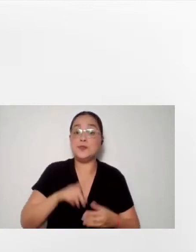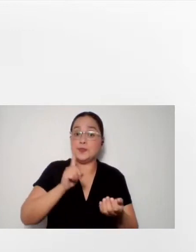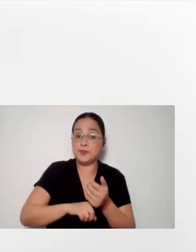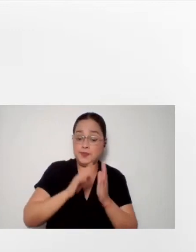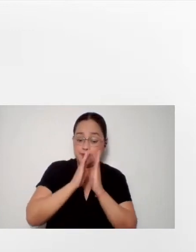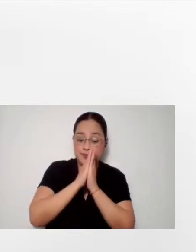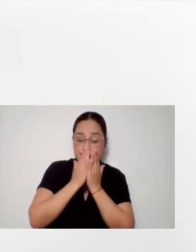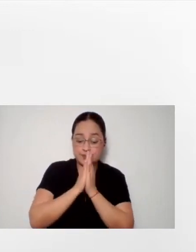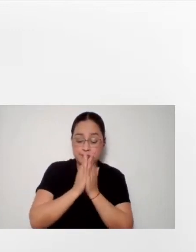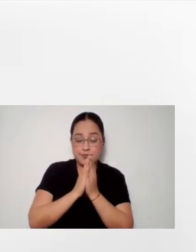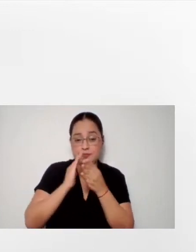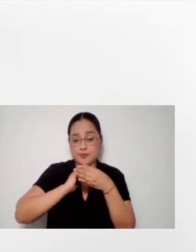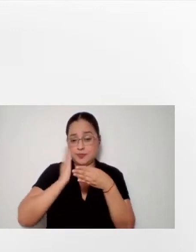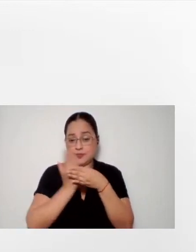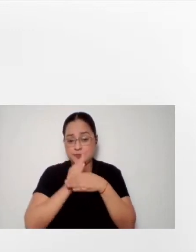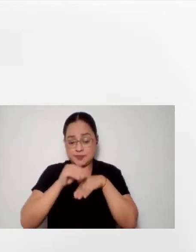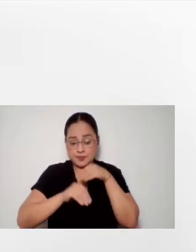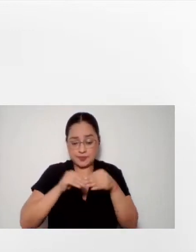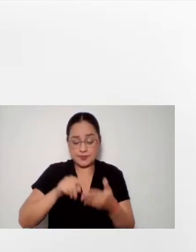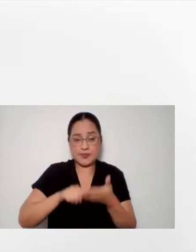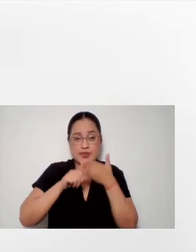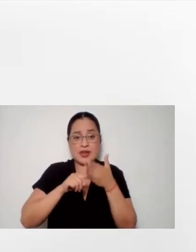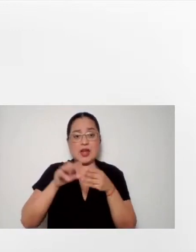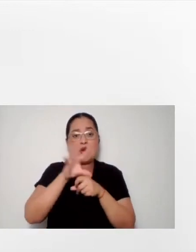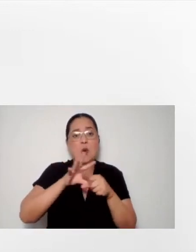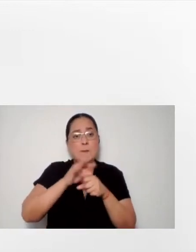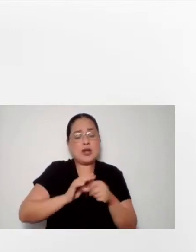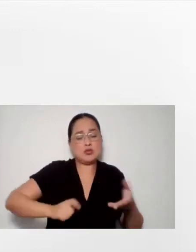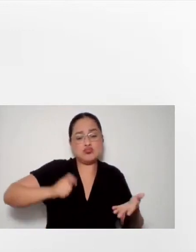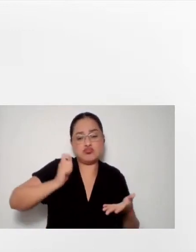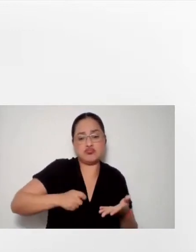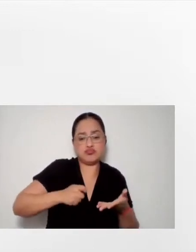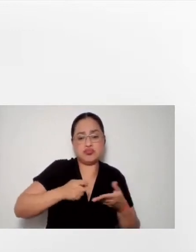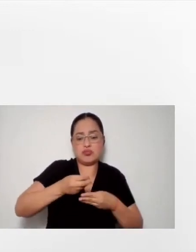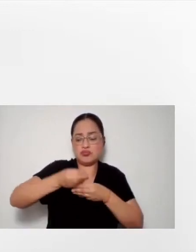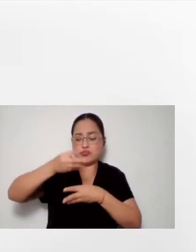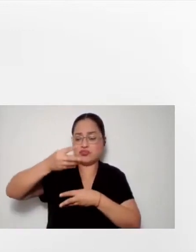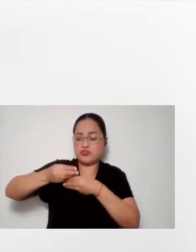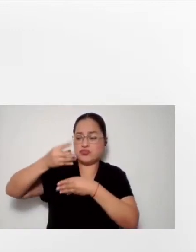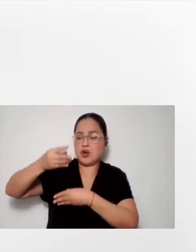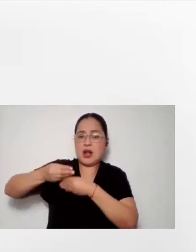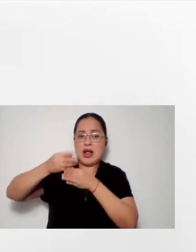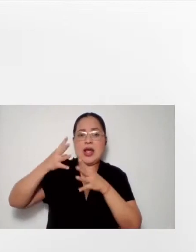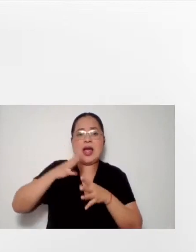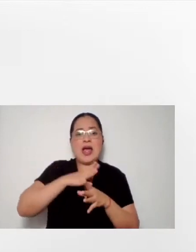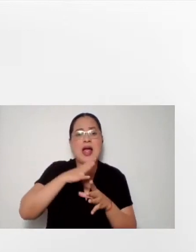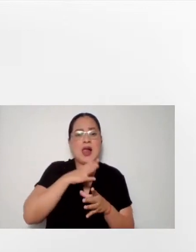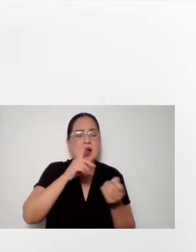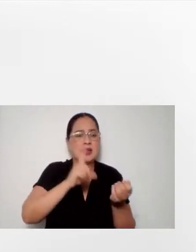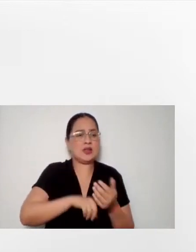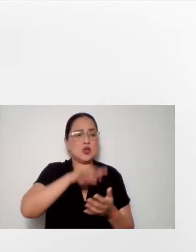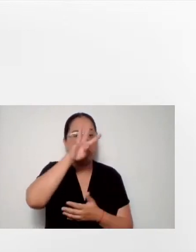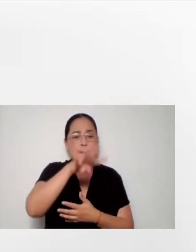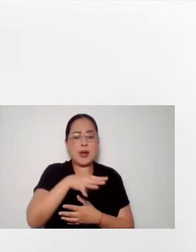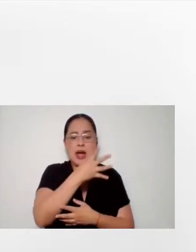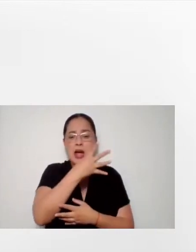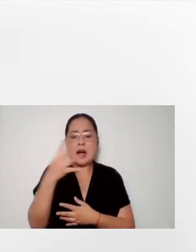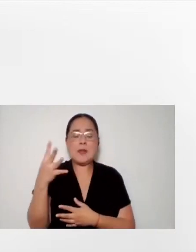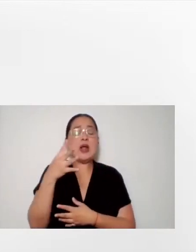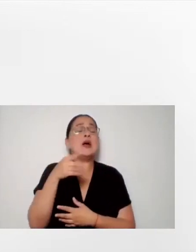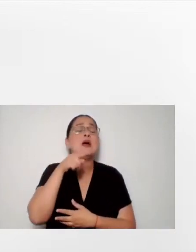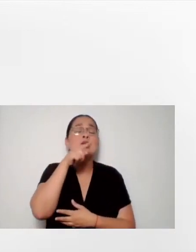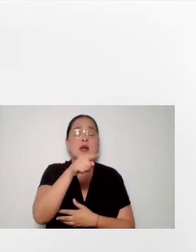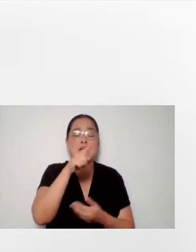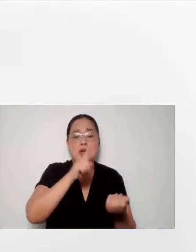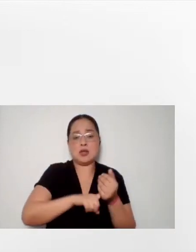encontrar todo un apartado en el que vienen todas las sentencias sistematizadas por, es una tabla que vienen todas las